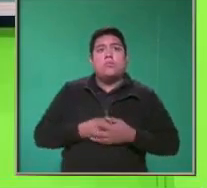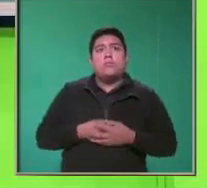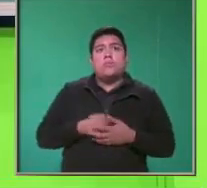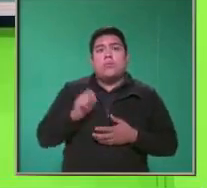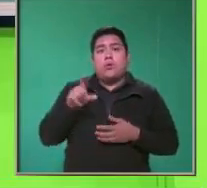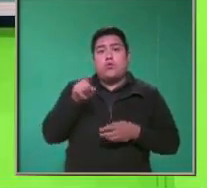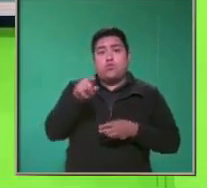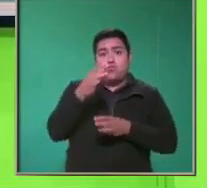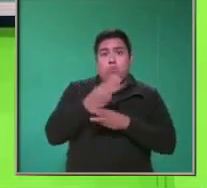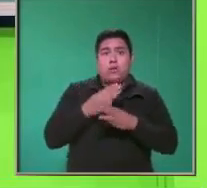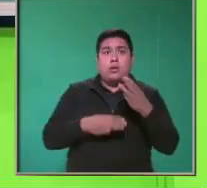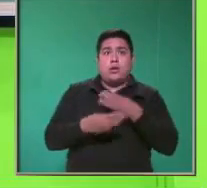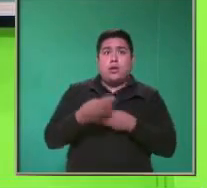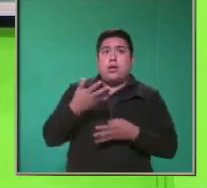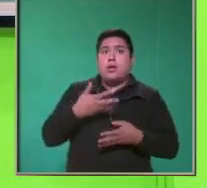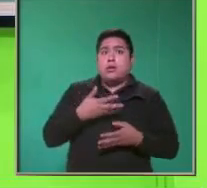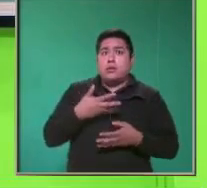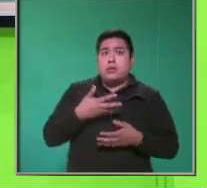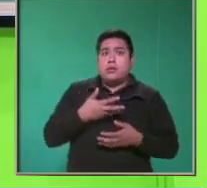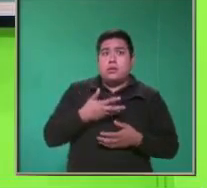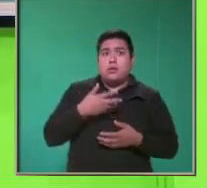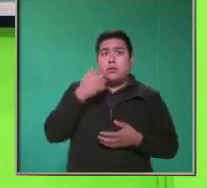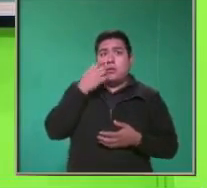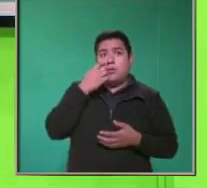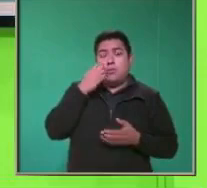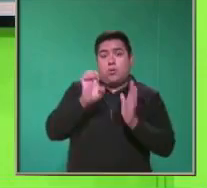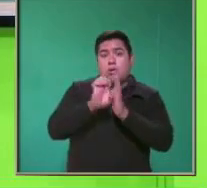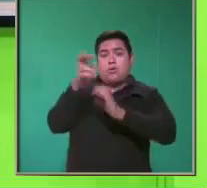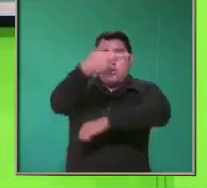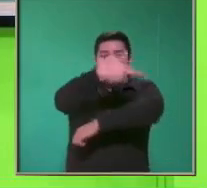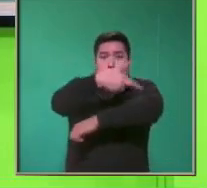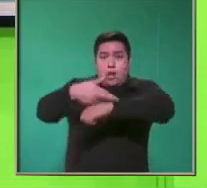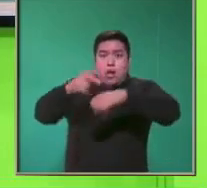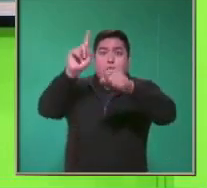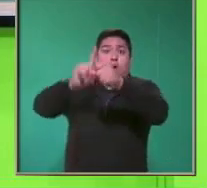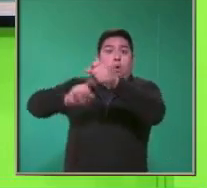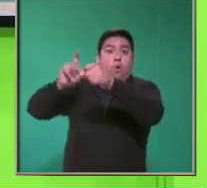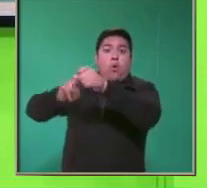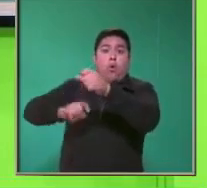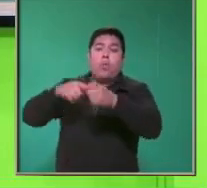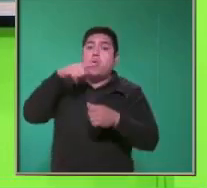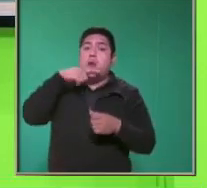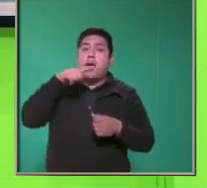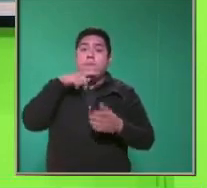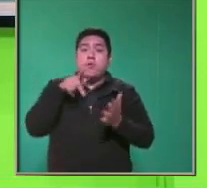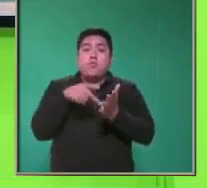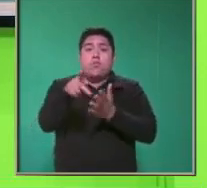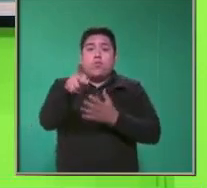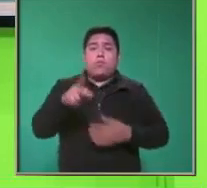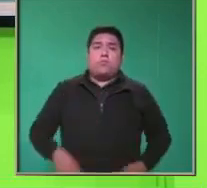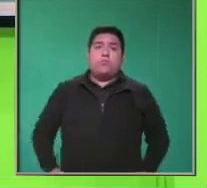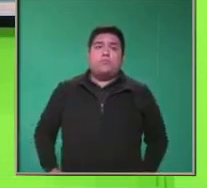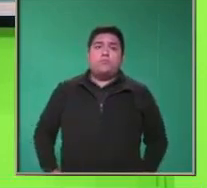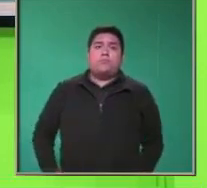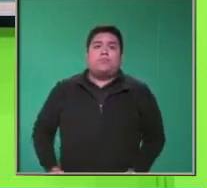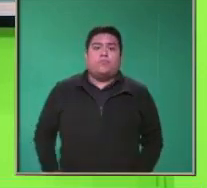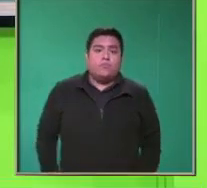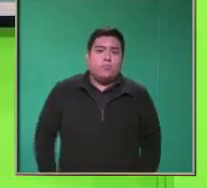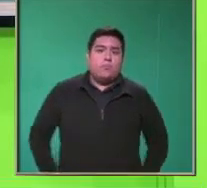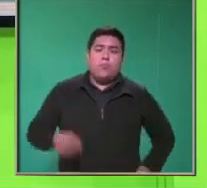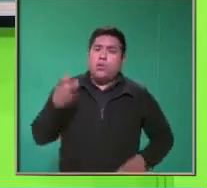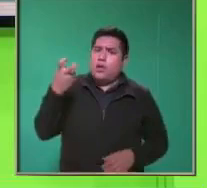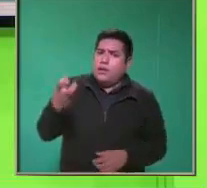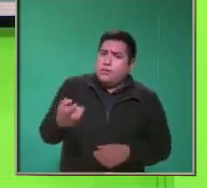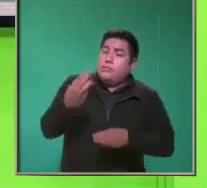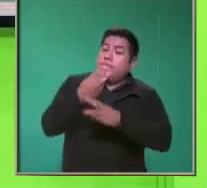tus materiales como tu regla, tus colores, tus lápices, tus plumas, todo aquello que te sirva para